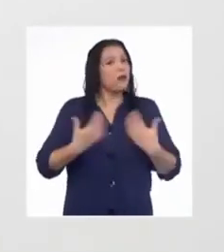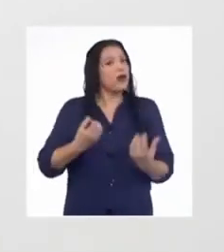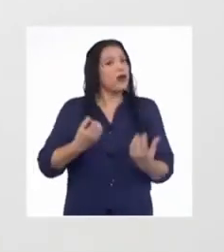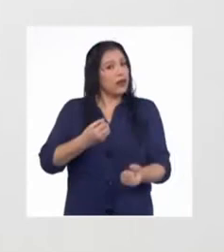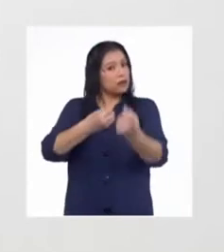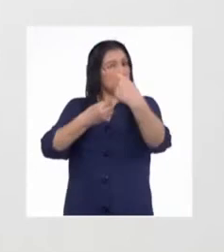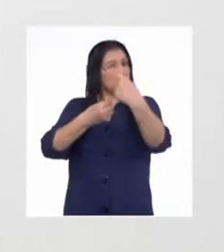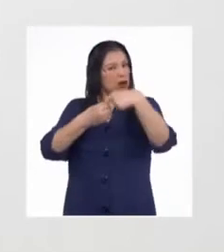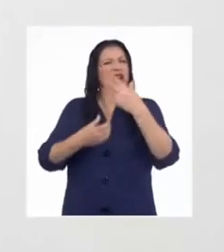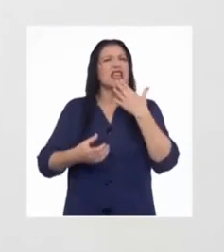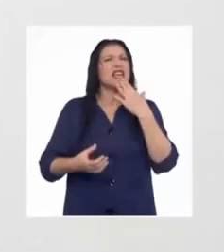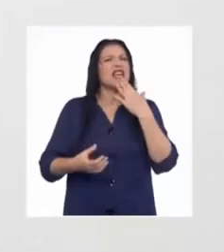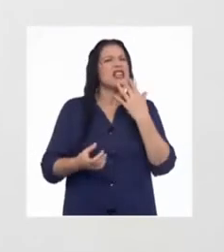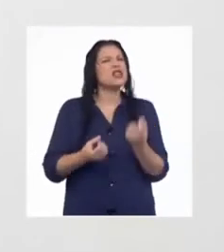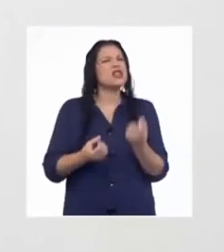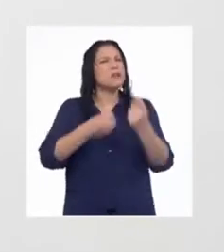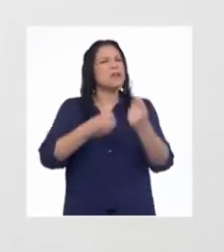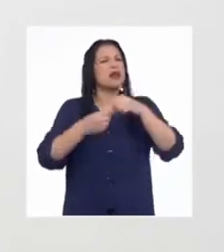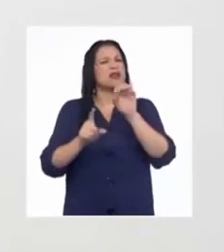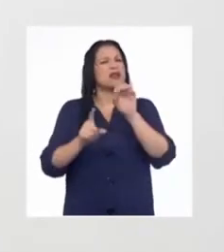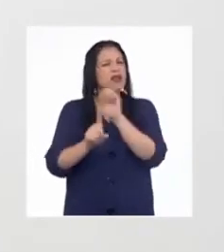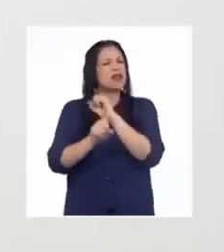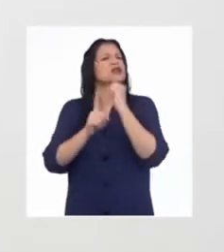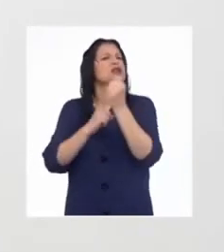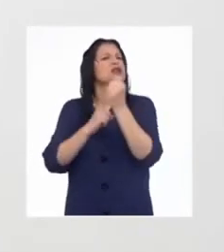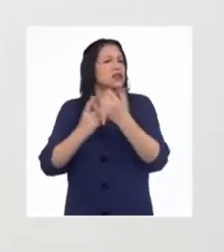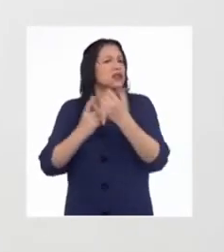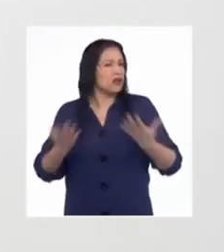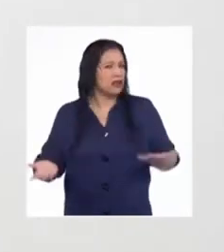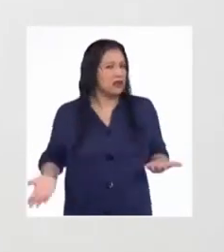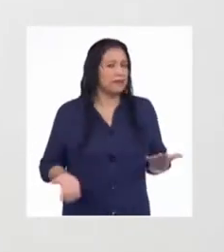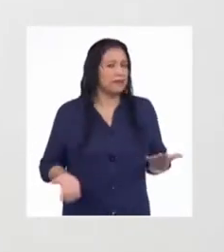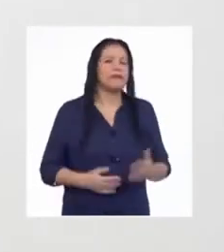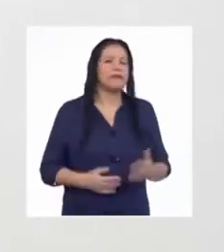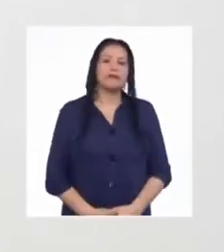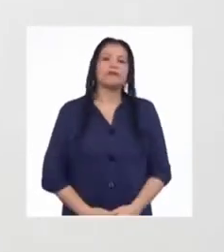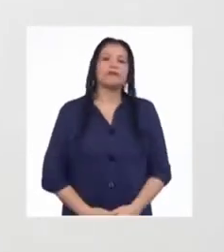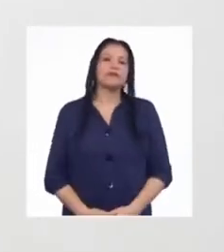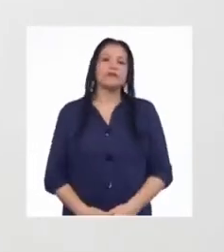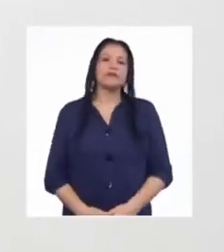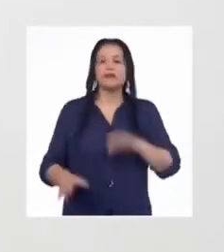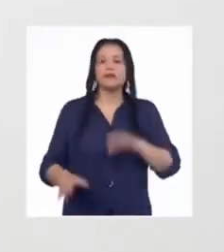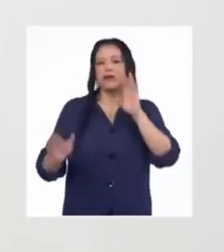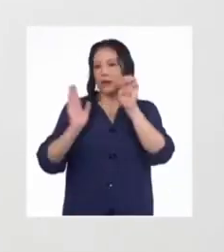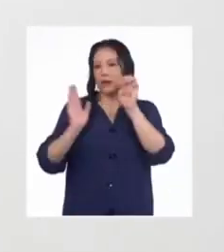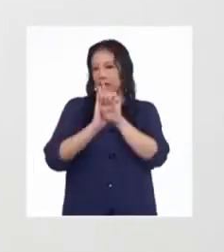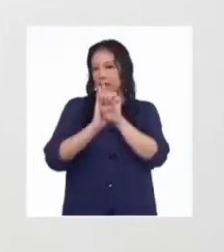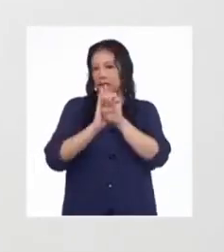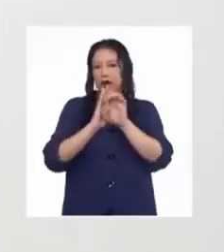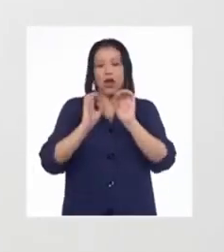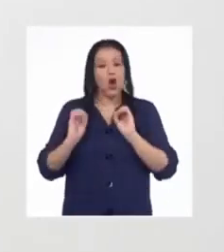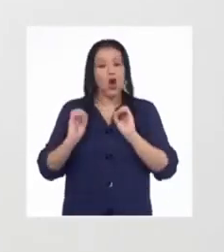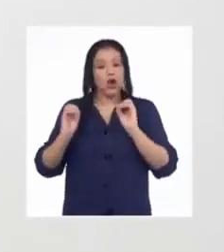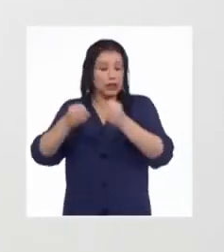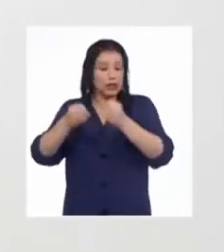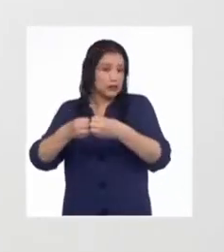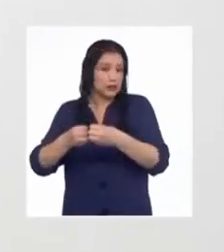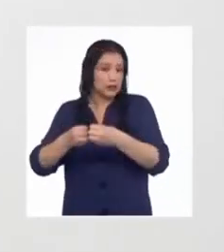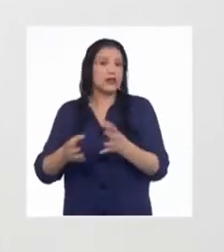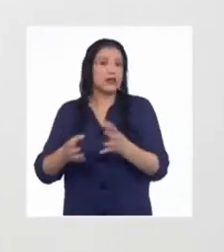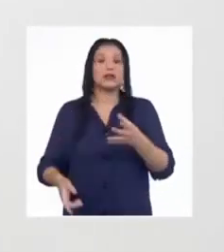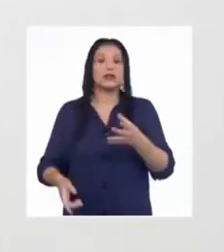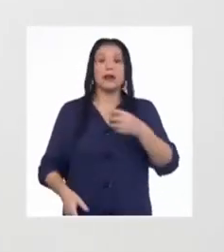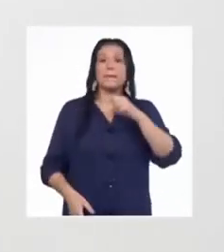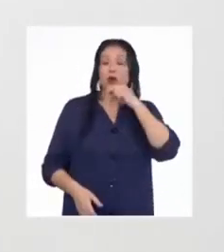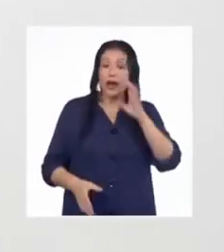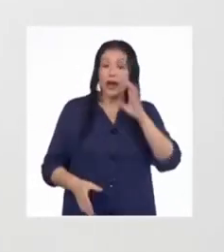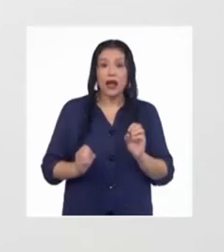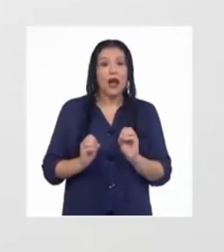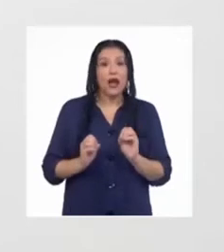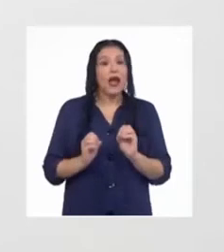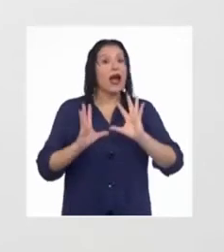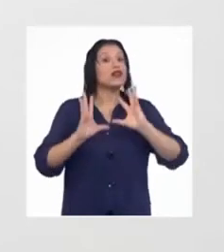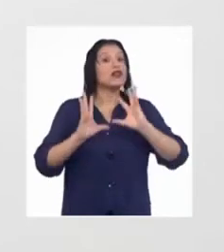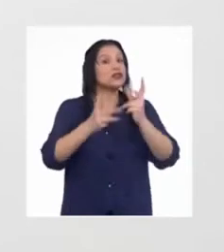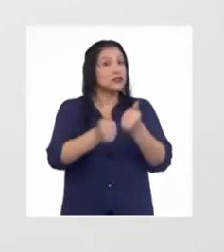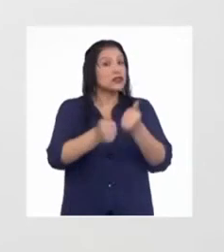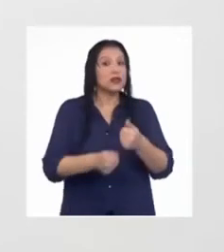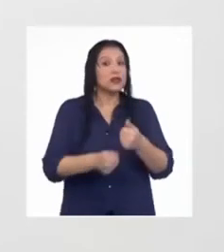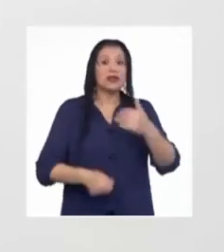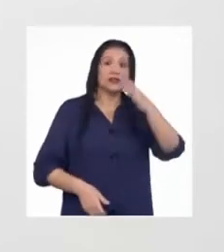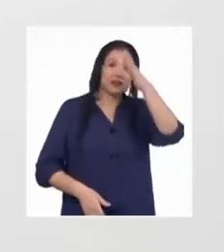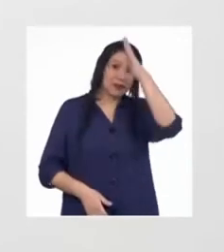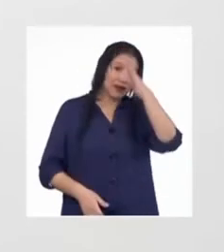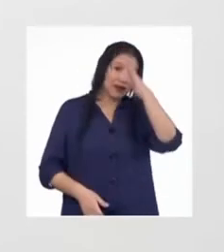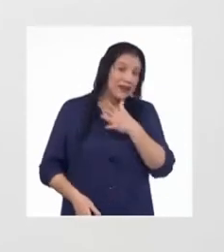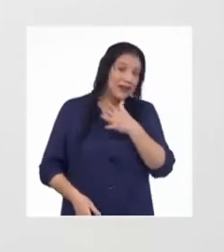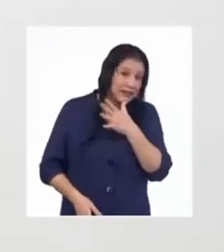¿Quiénes son parte de la sociedad civil? Por ejemplo, las organizaciones de mujeres, las asociaciones de padres de